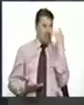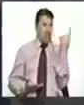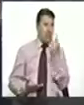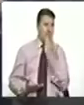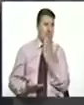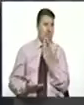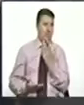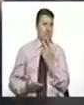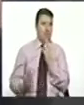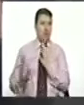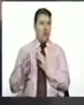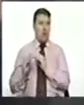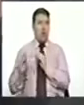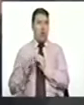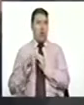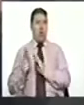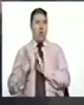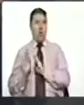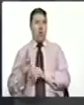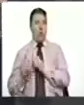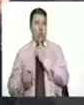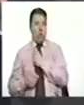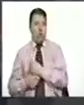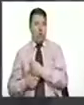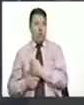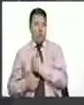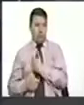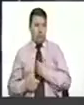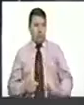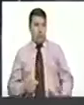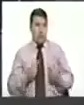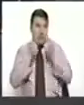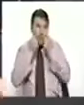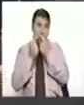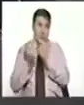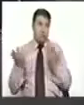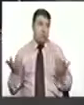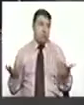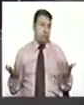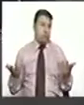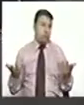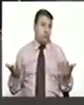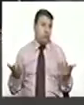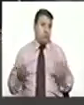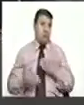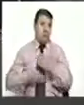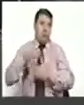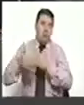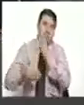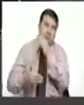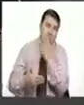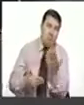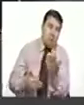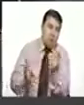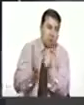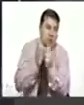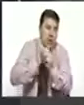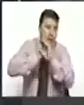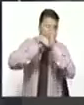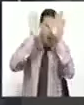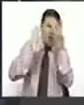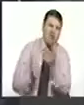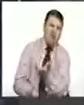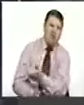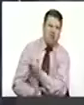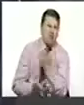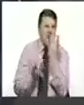por los incumbentes aspirantes, el presidente Santos, nada se haya avanzado para esclarecer